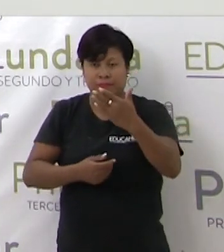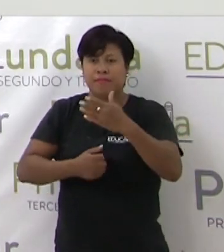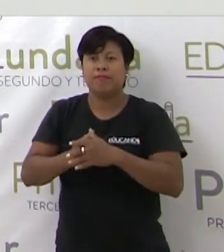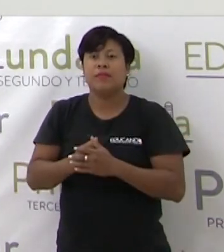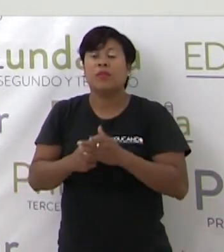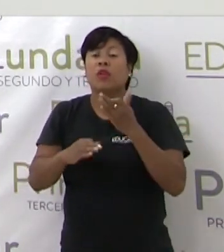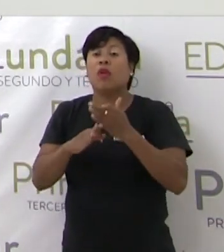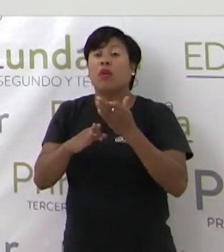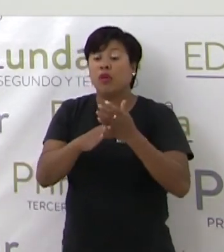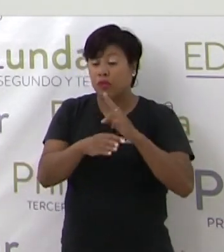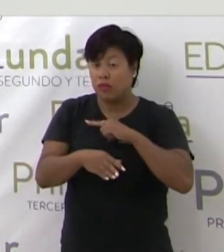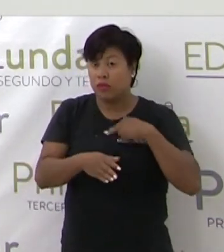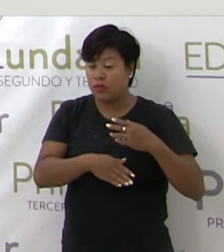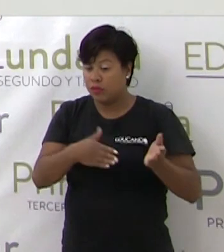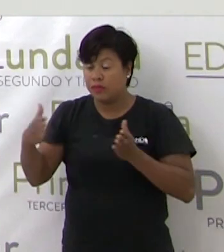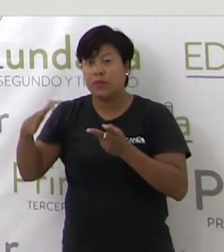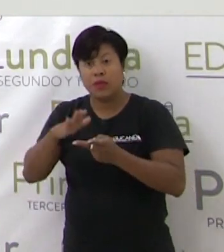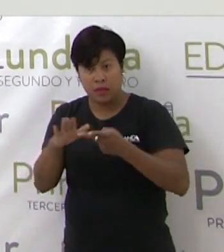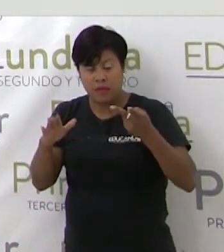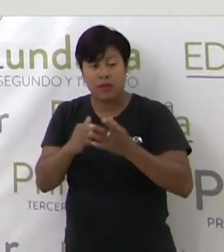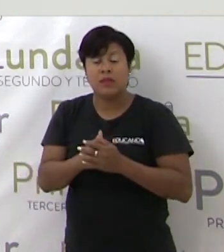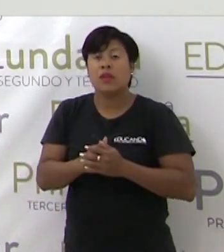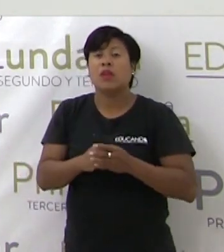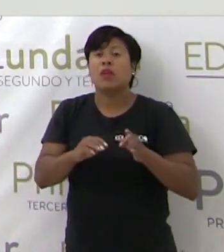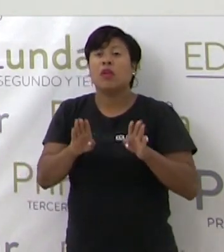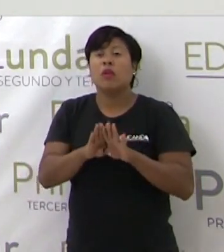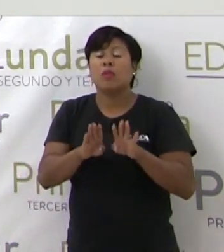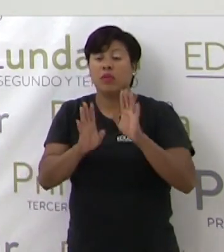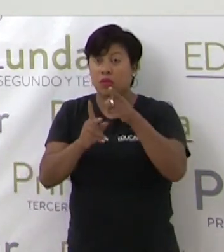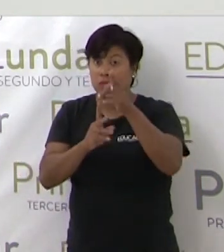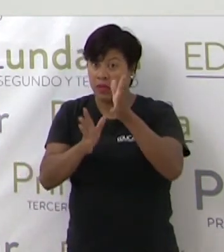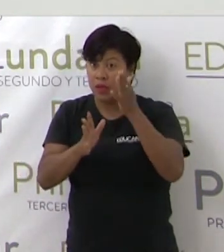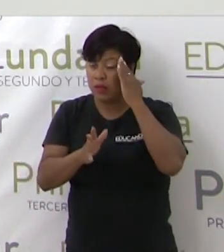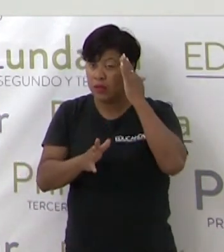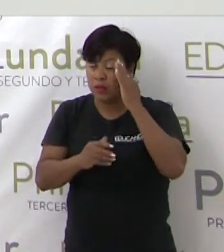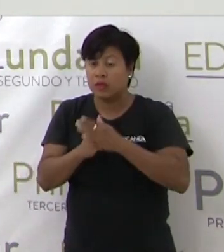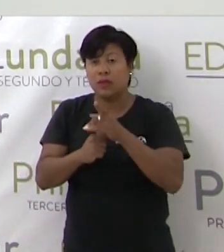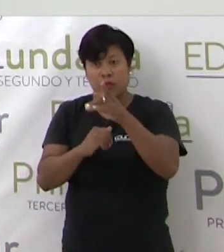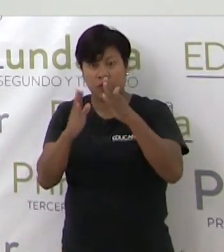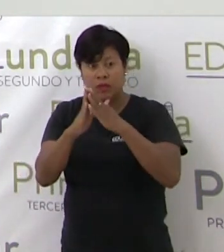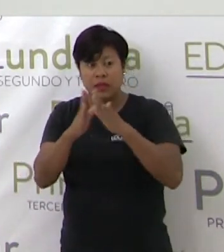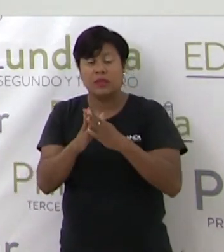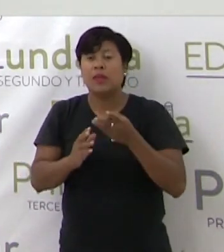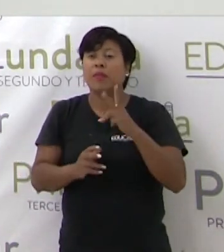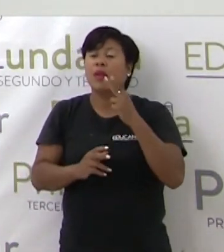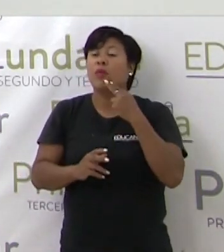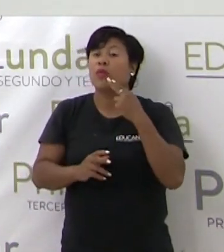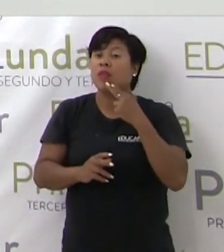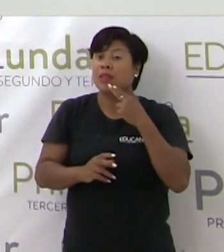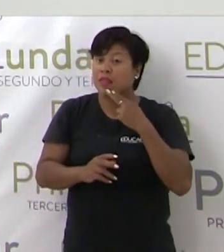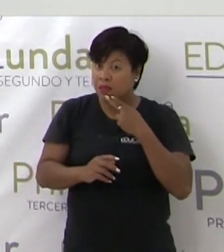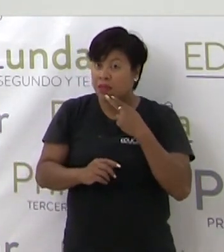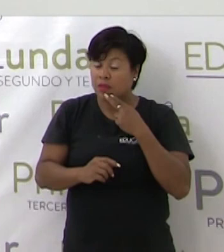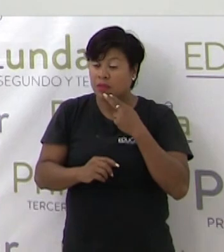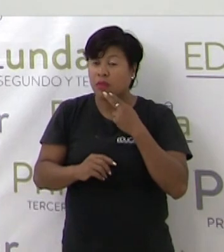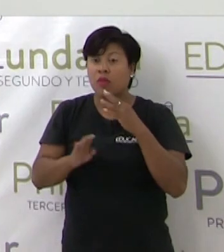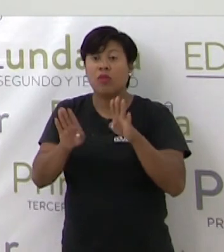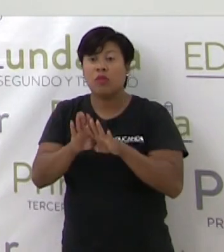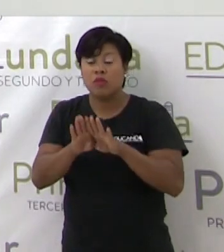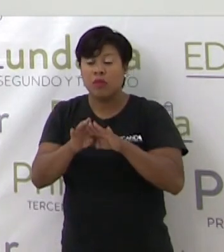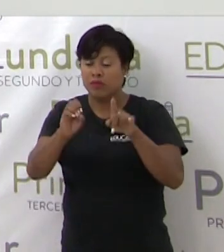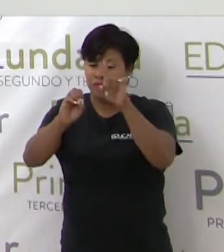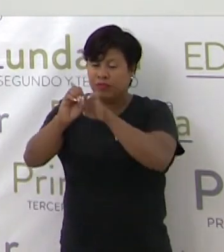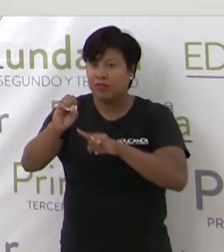vamos a trazar nuevamente estas figuras principales que ya las conoces, estas figuras geométricas, pero utilizando o a partir del